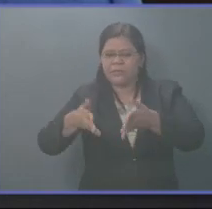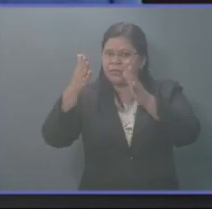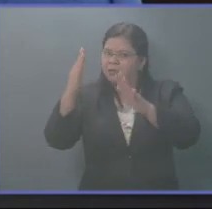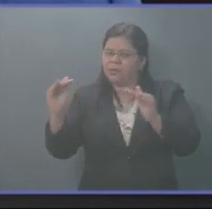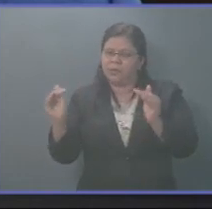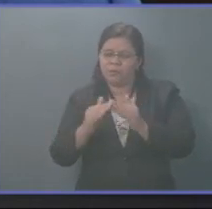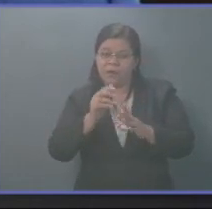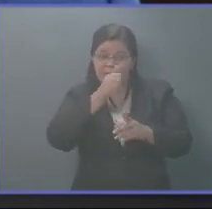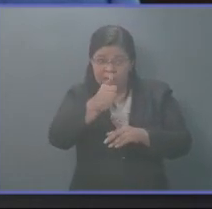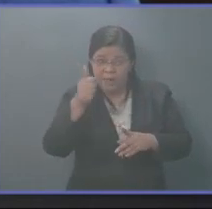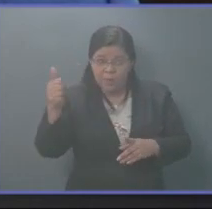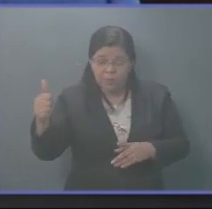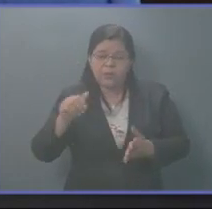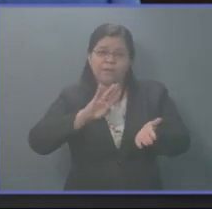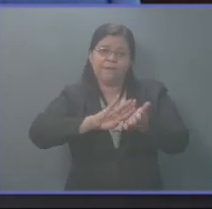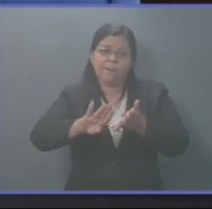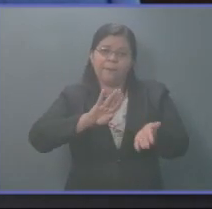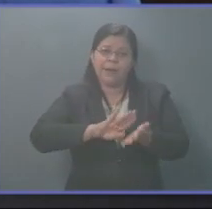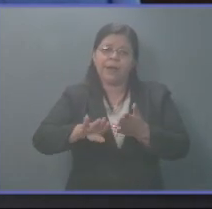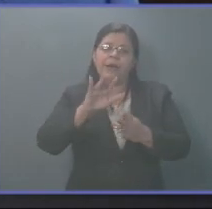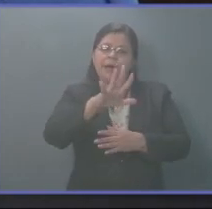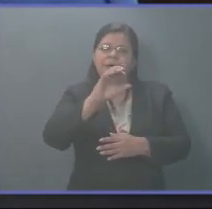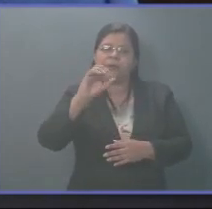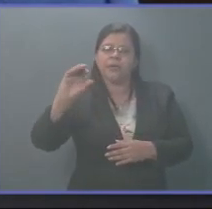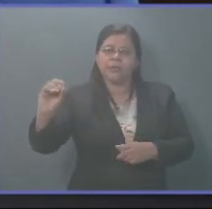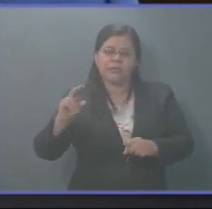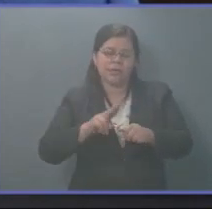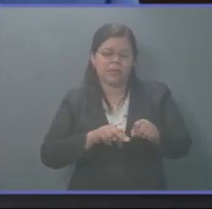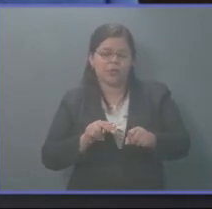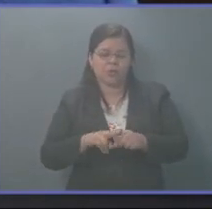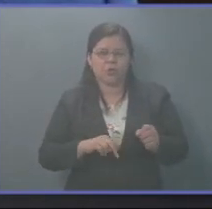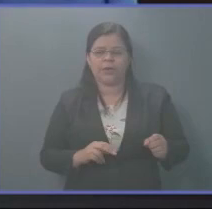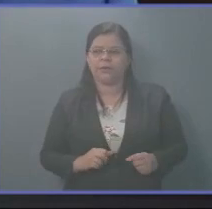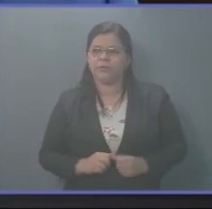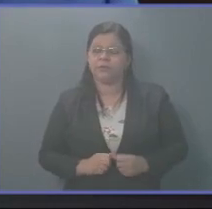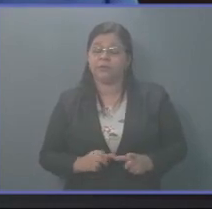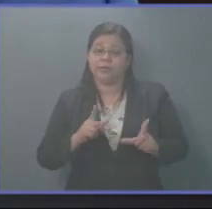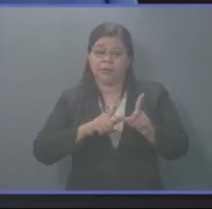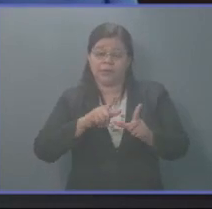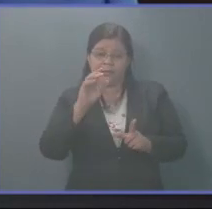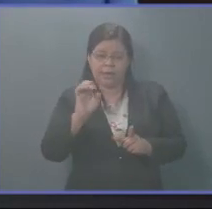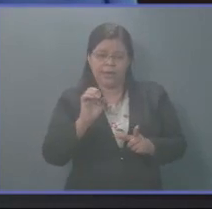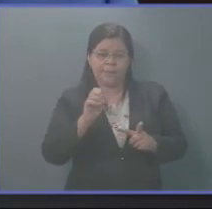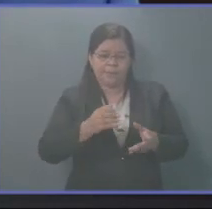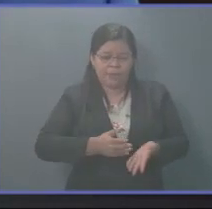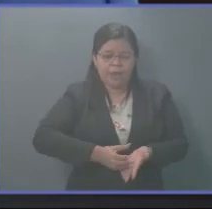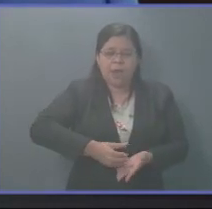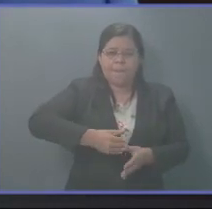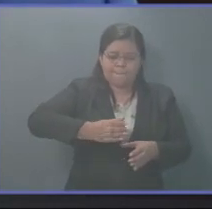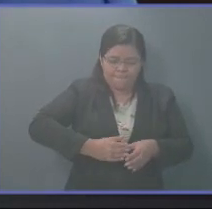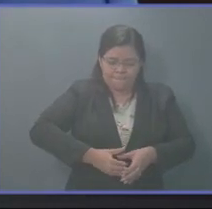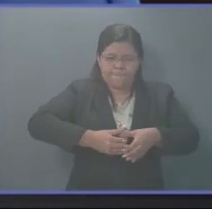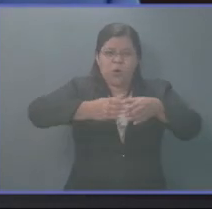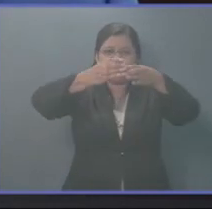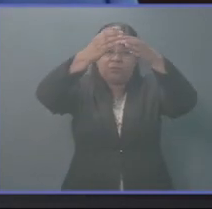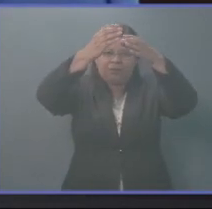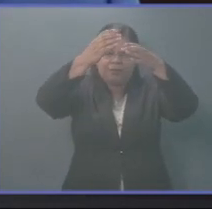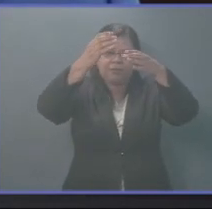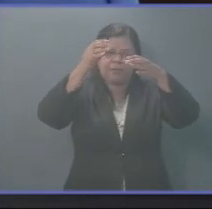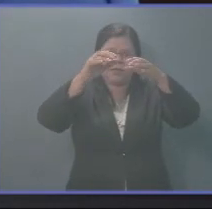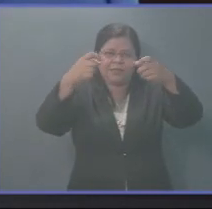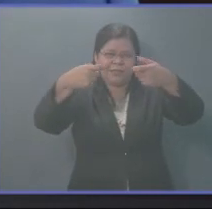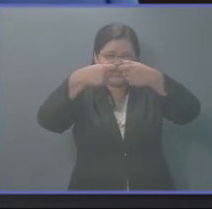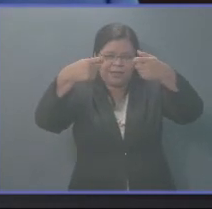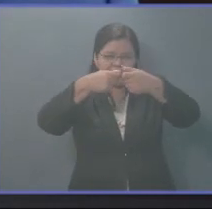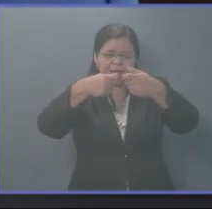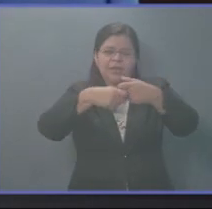cada una que se instale pagará $500. Literal B, instalación de postes, $100. Literal C,